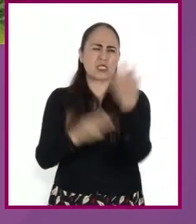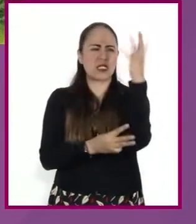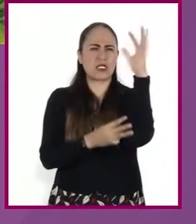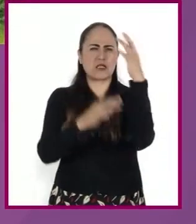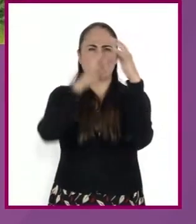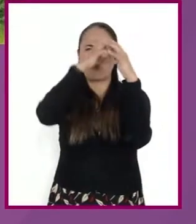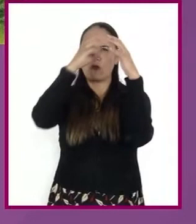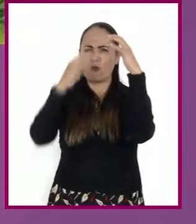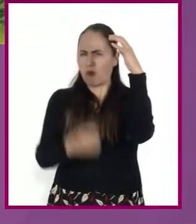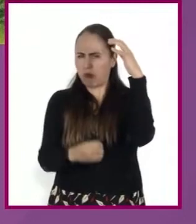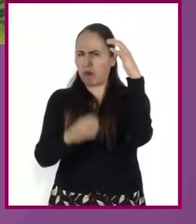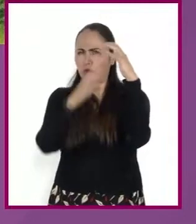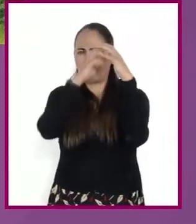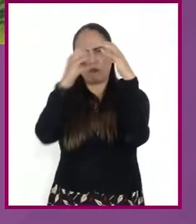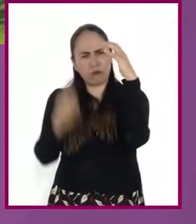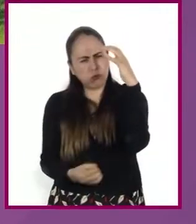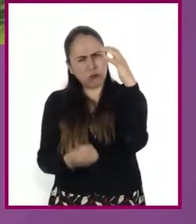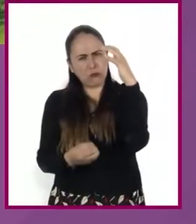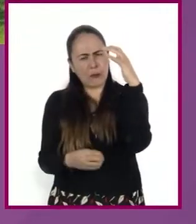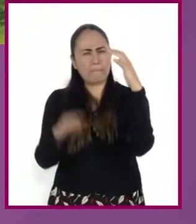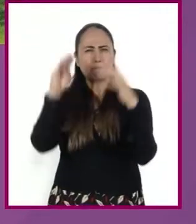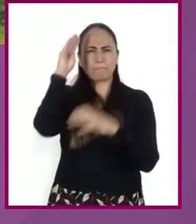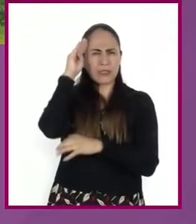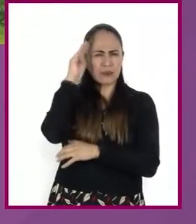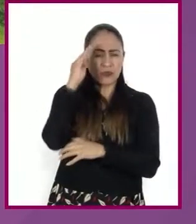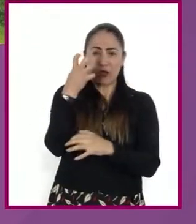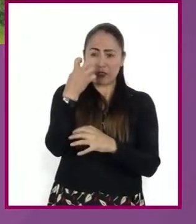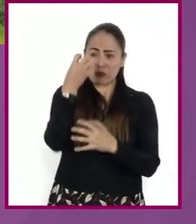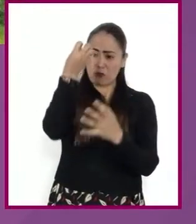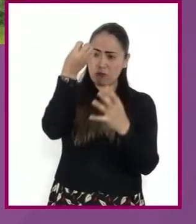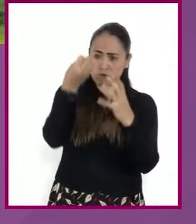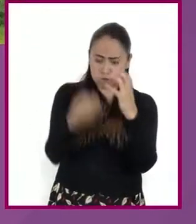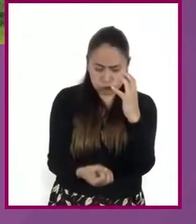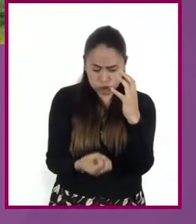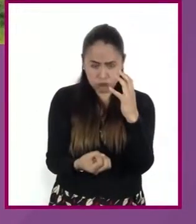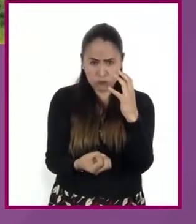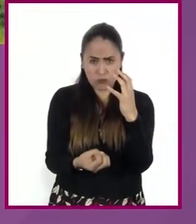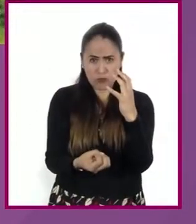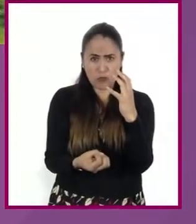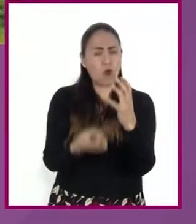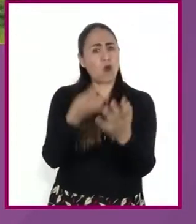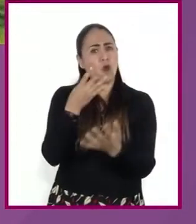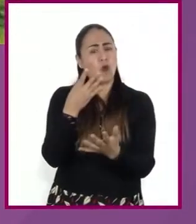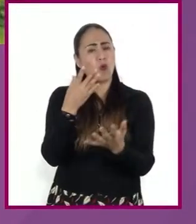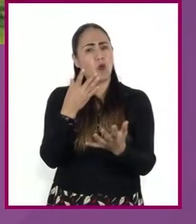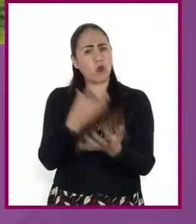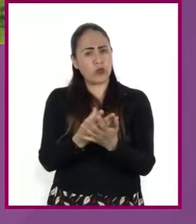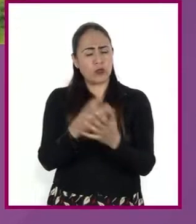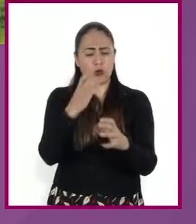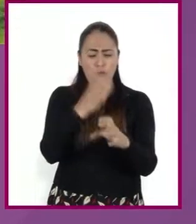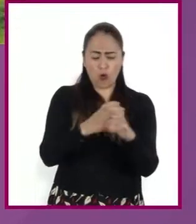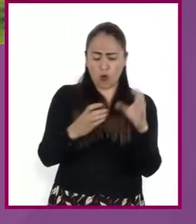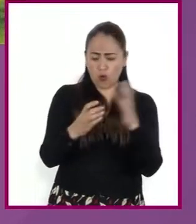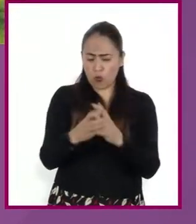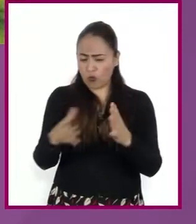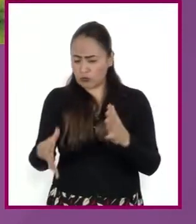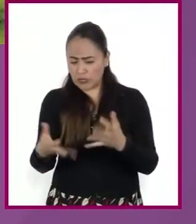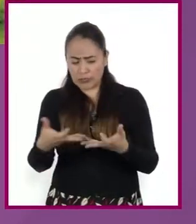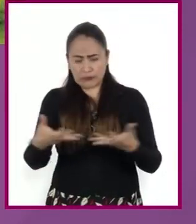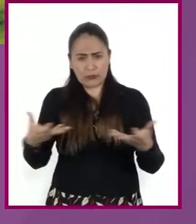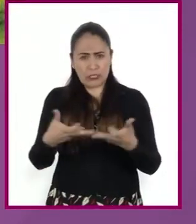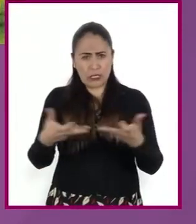árbol y pensó que ese poder no se limitaba a la distancia entre los objetos que caían y el